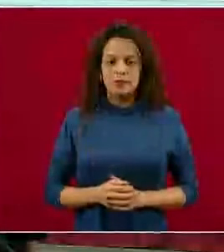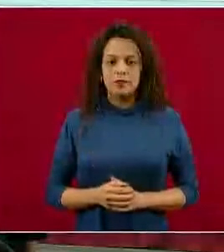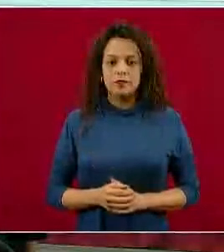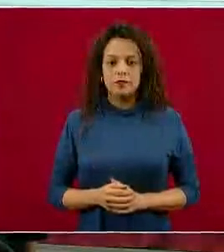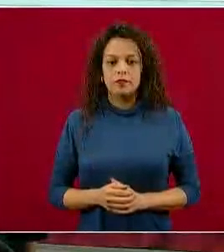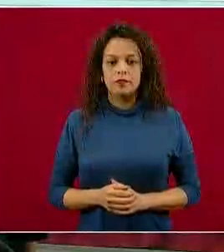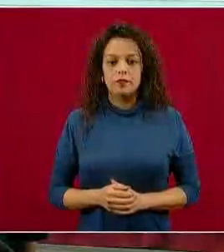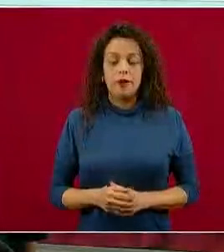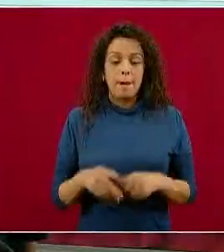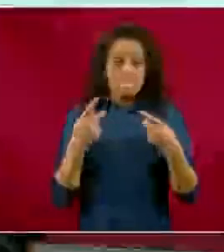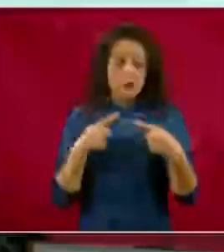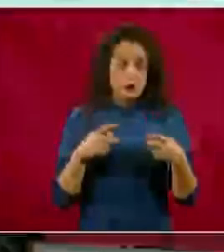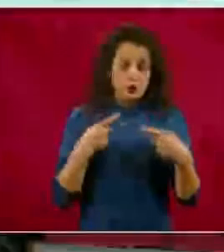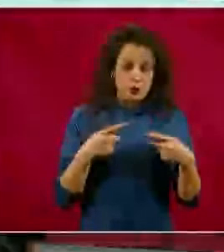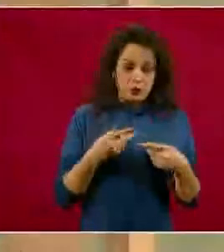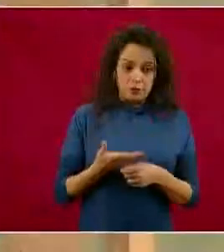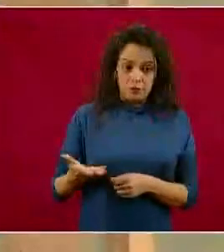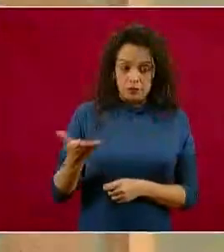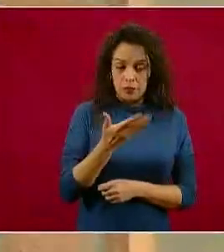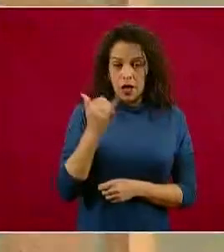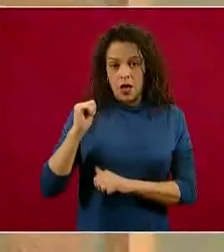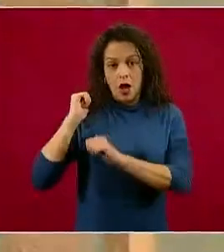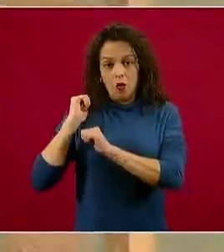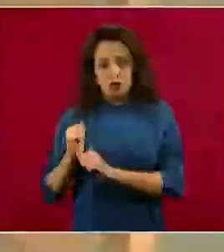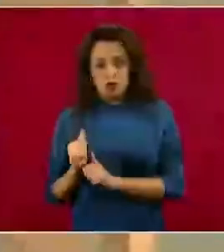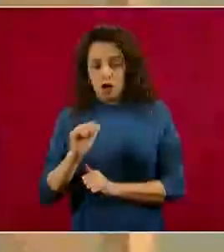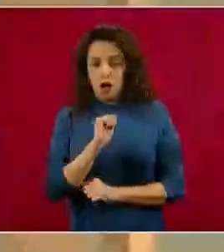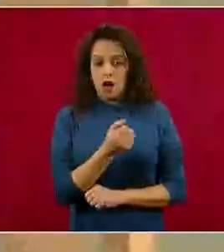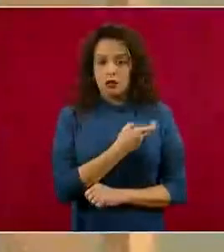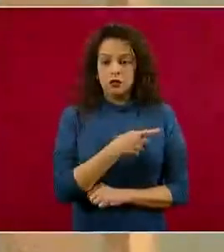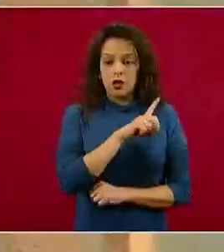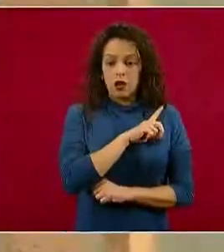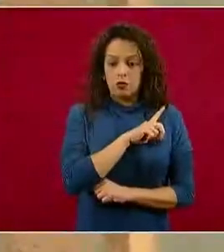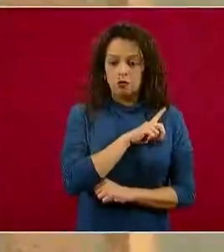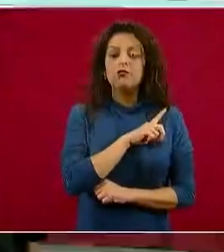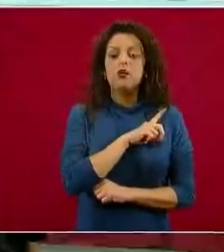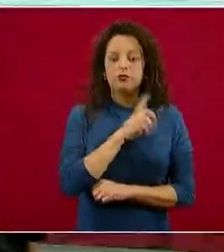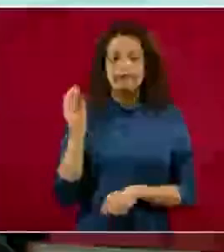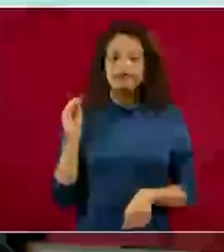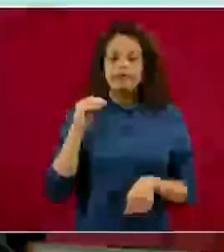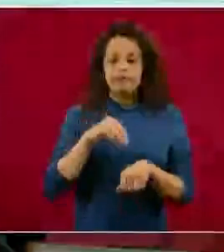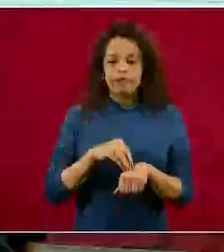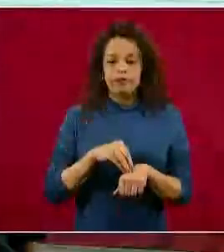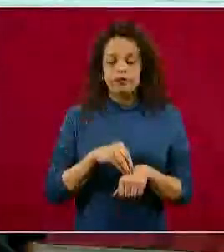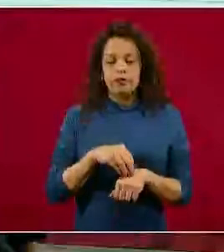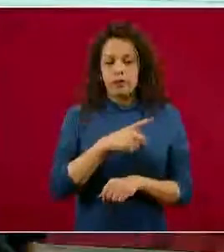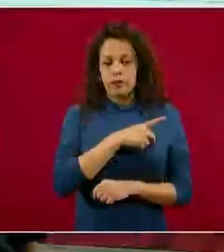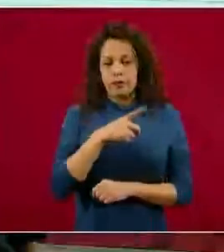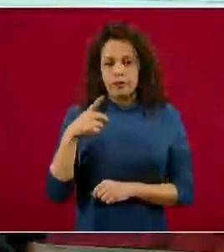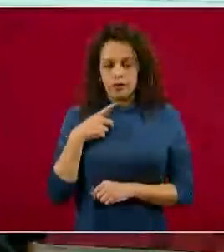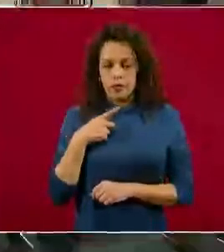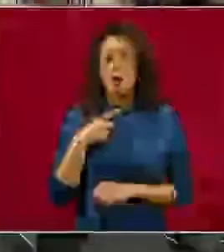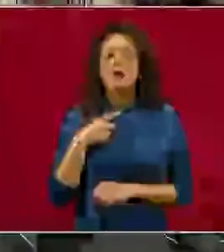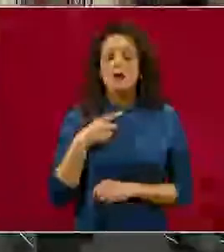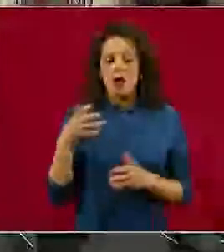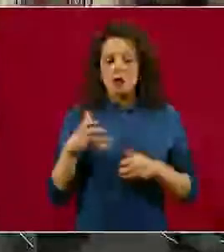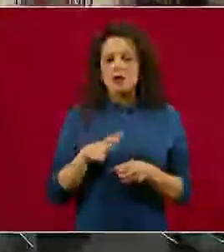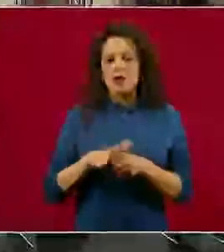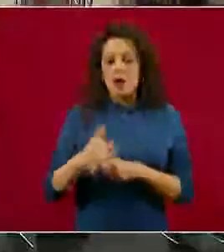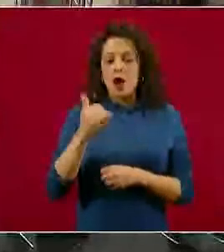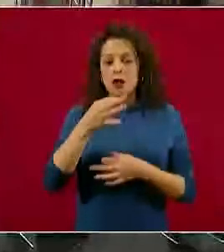población como las autoridades sanitarias acaten e implementen, pongan en práctica, difundan